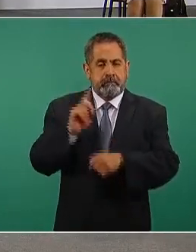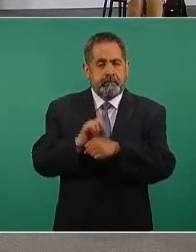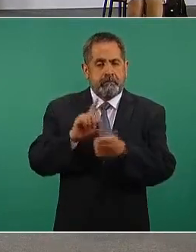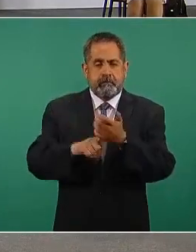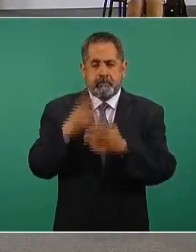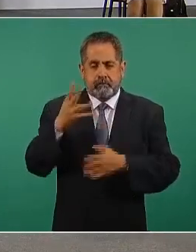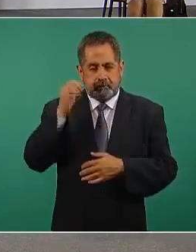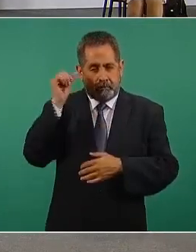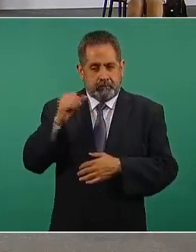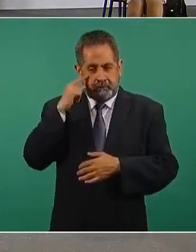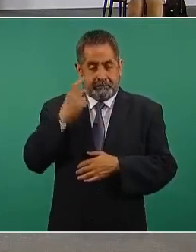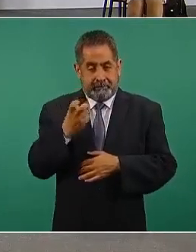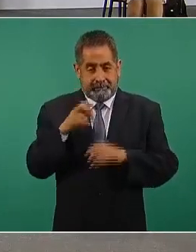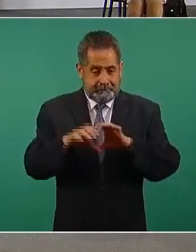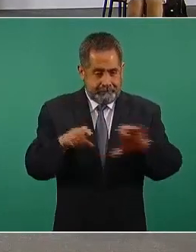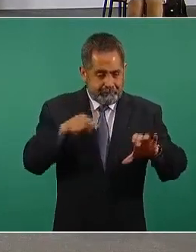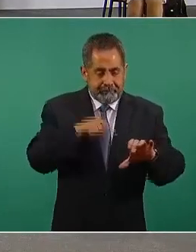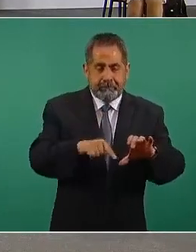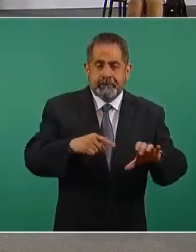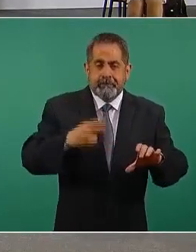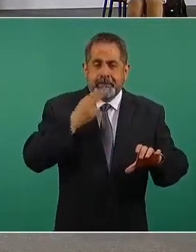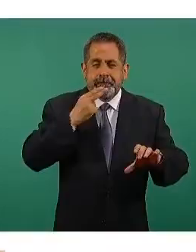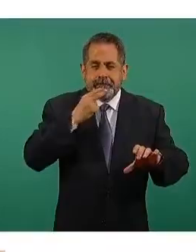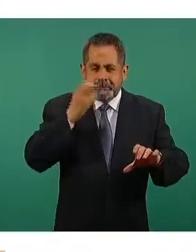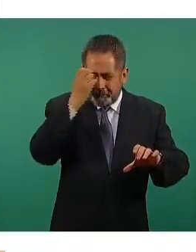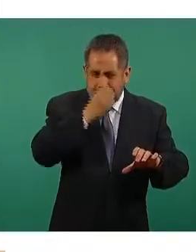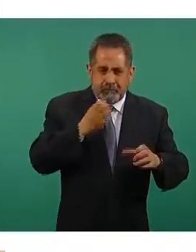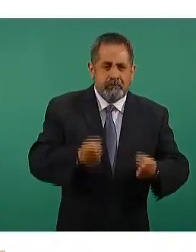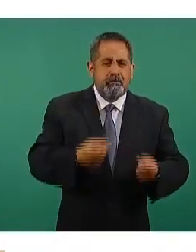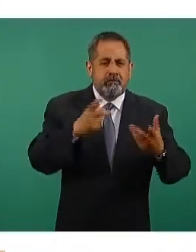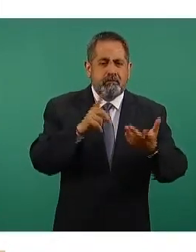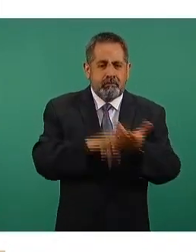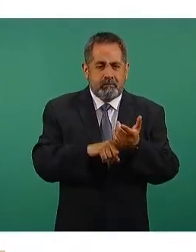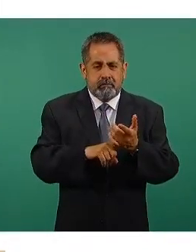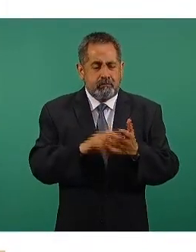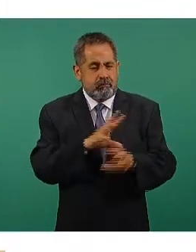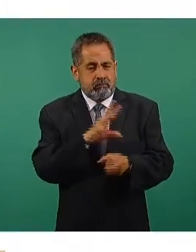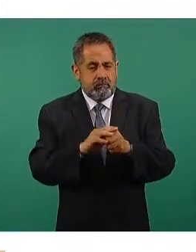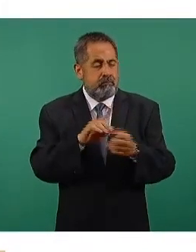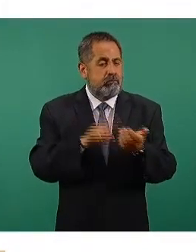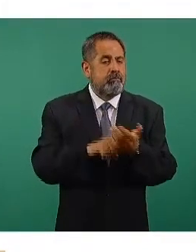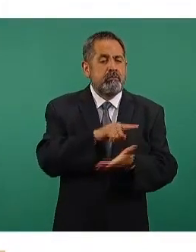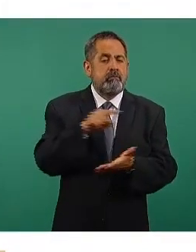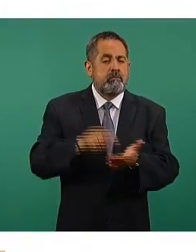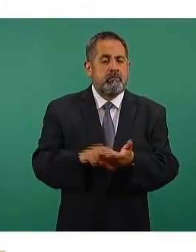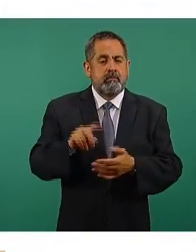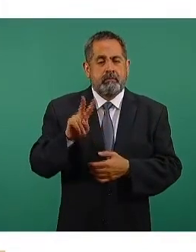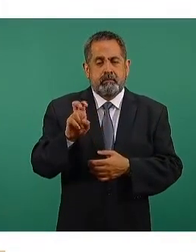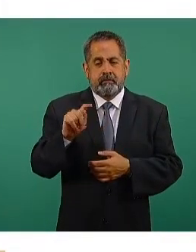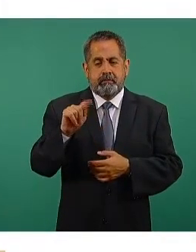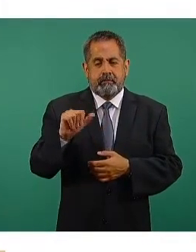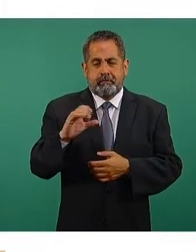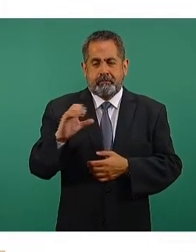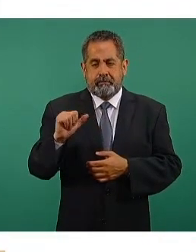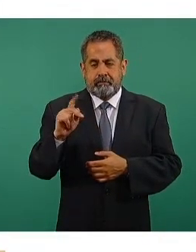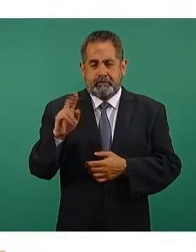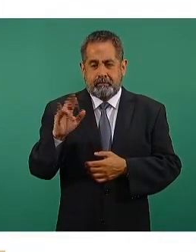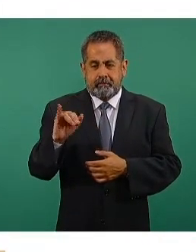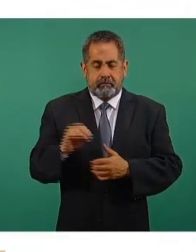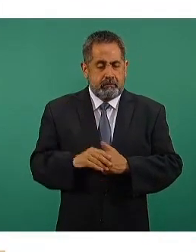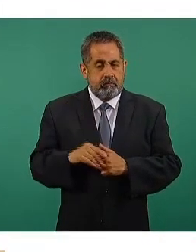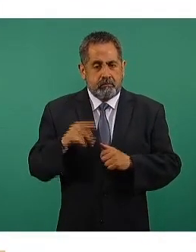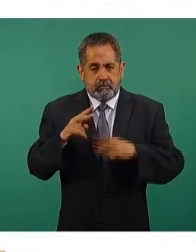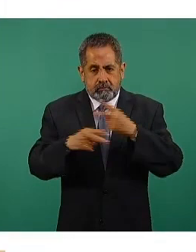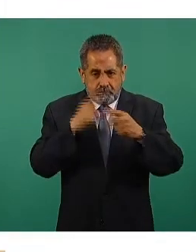abril, el aparato que mide el espesor del ducto. Esto es en venta de Carpio, en el sector de Pemex, que se introduce